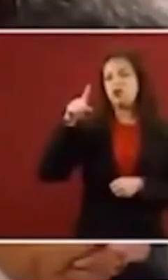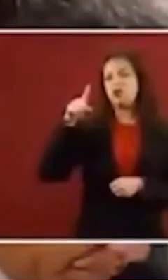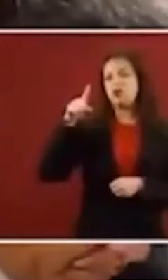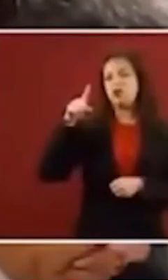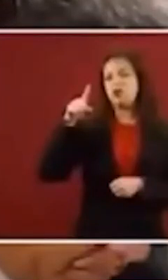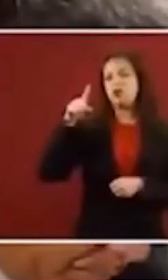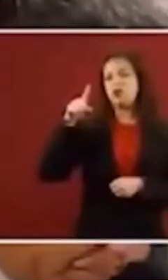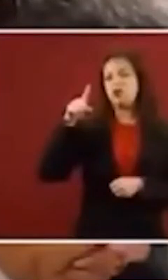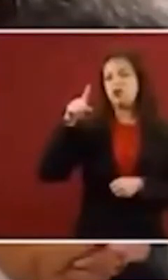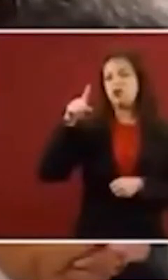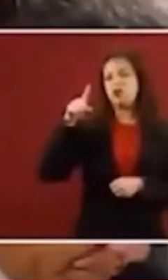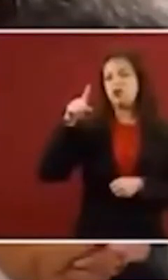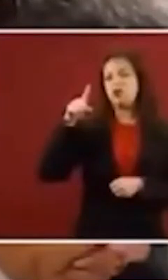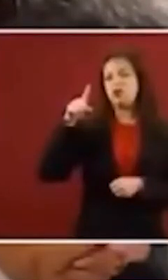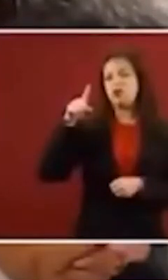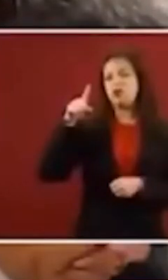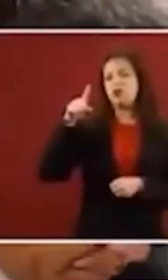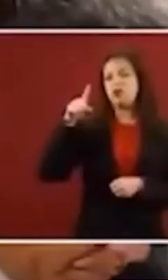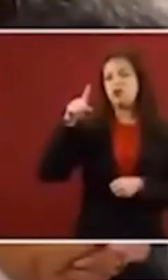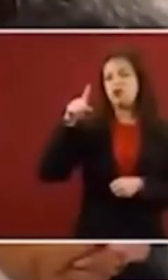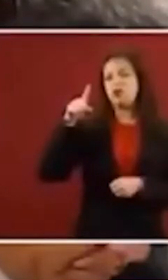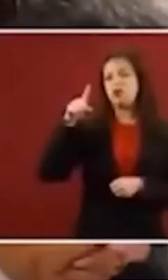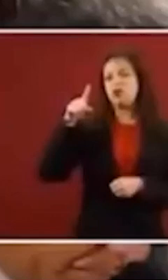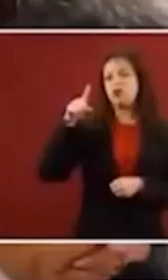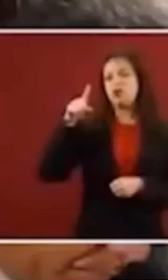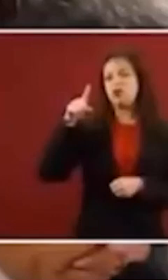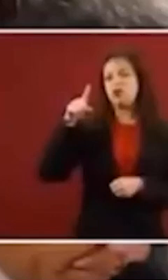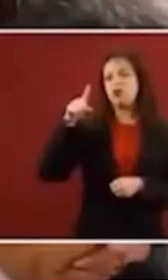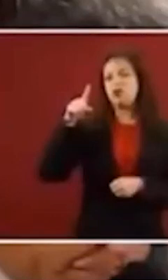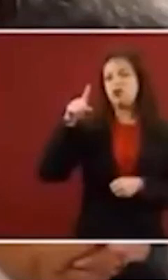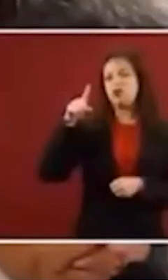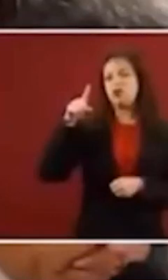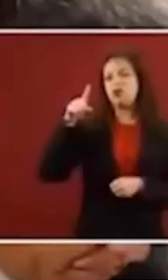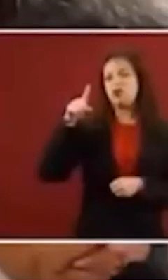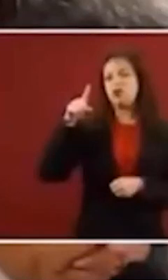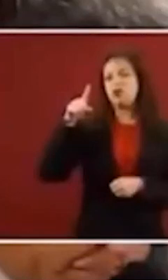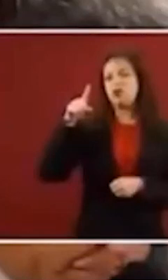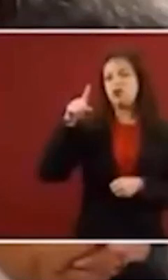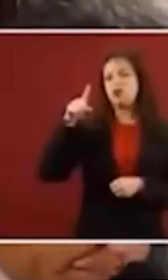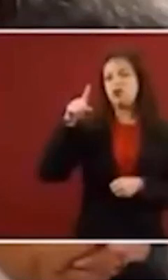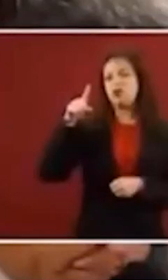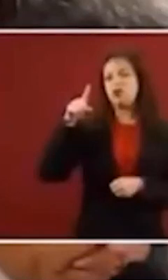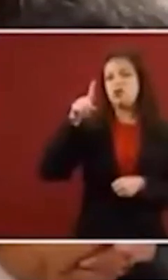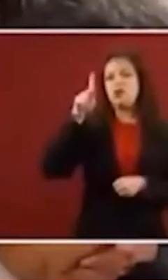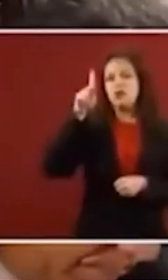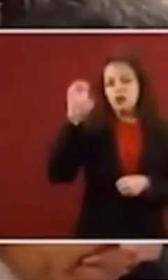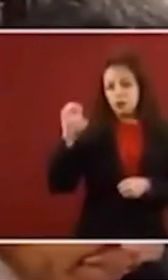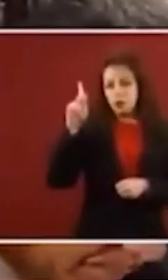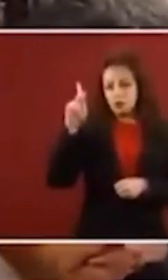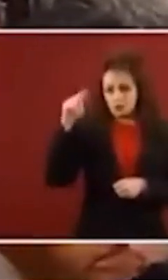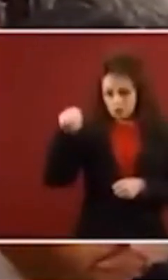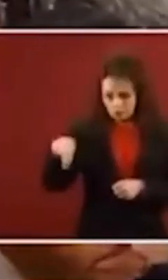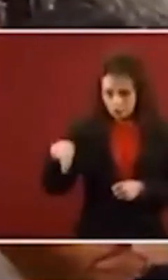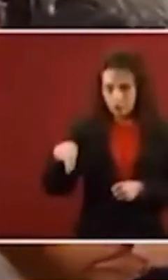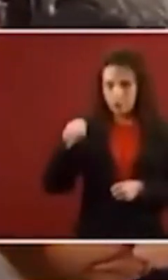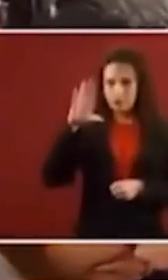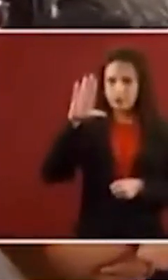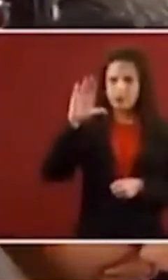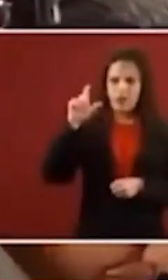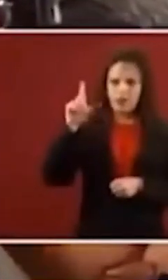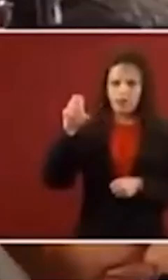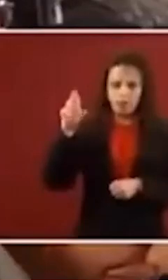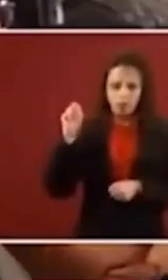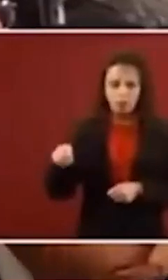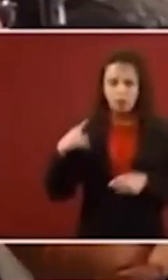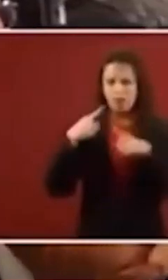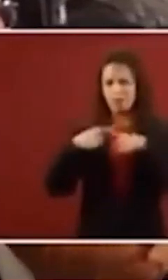no recuerdo a un Jorge Ramos defender la libertad de otros países, defender